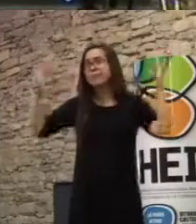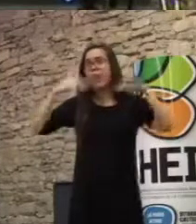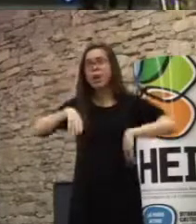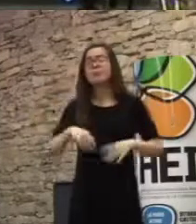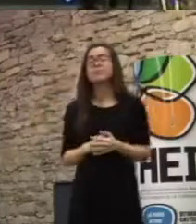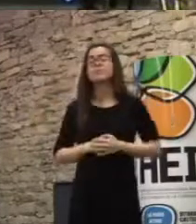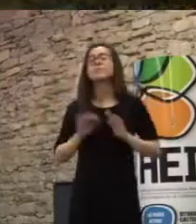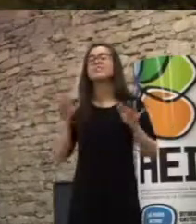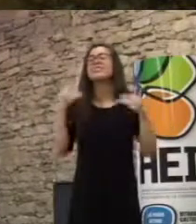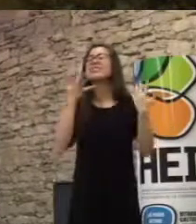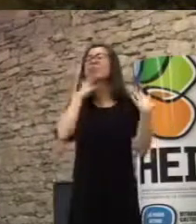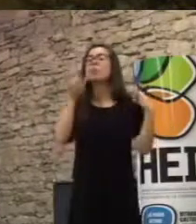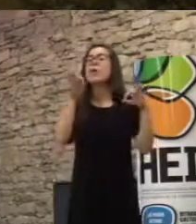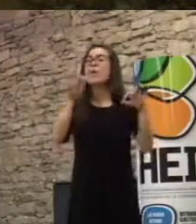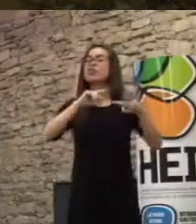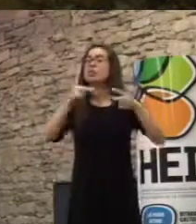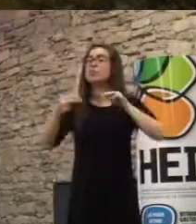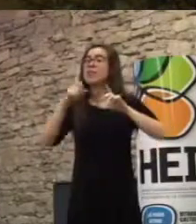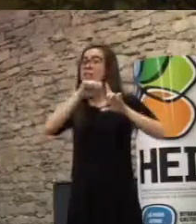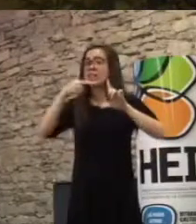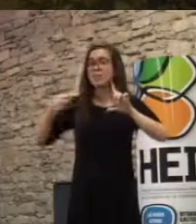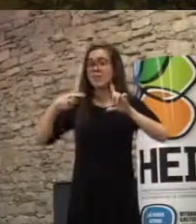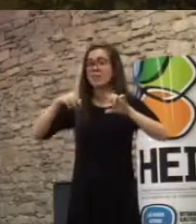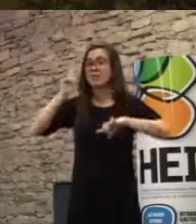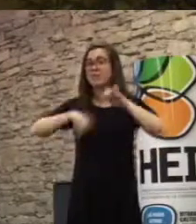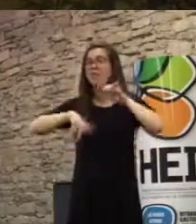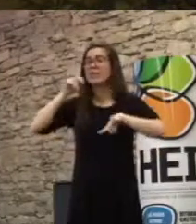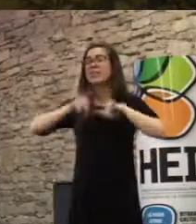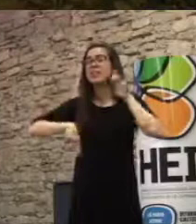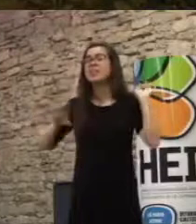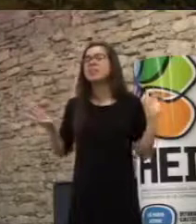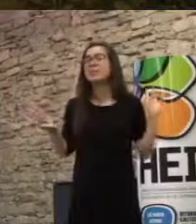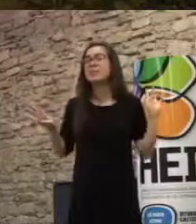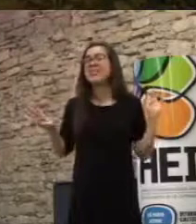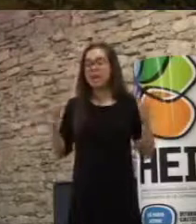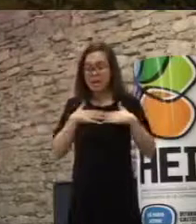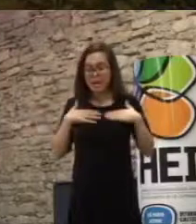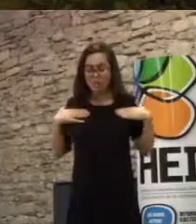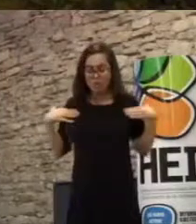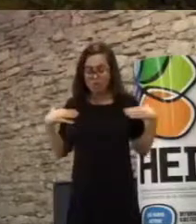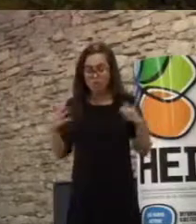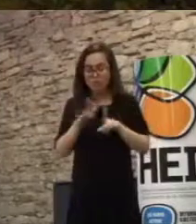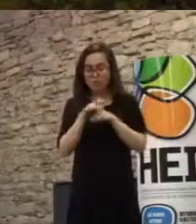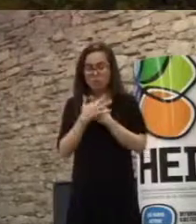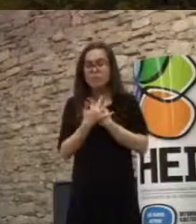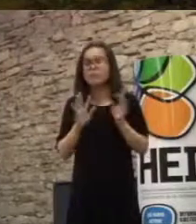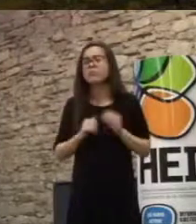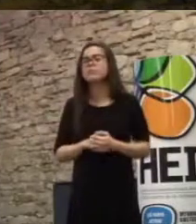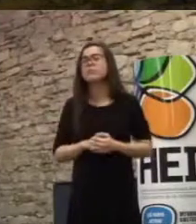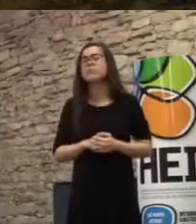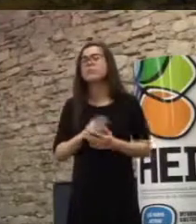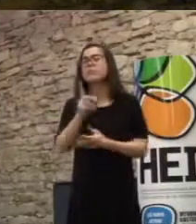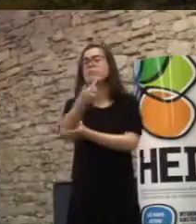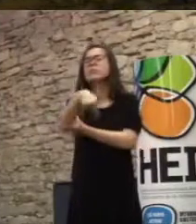la interpretación que hagáis del email depende directamente de vuestro estado emocional cuántos de vosotros cuando